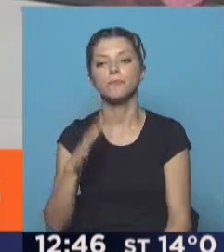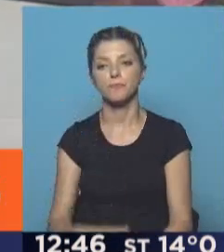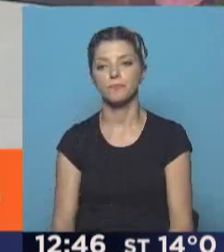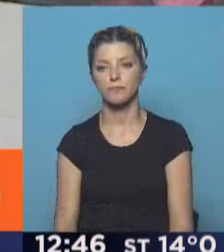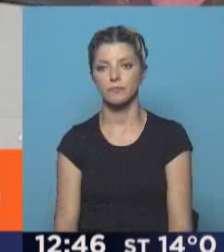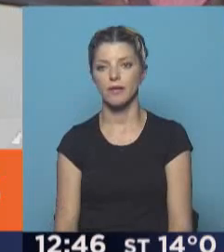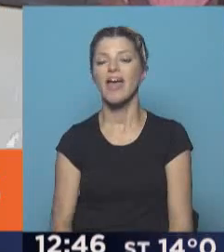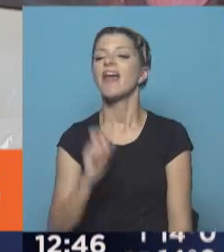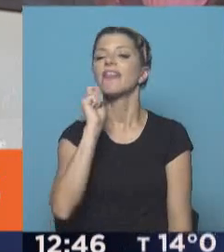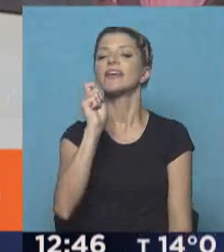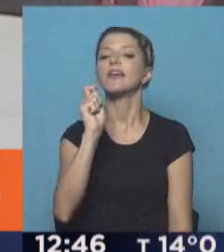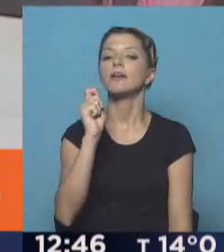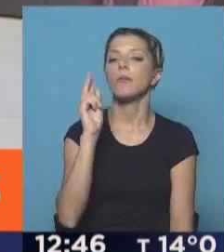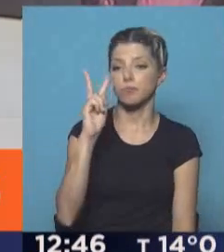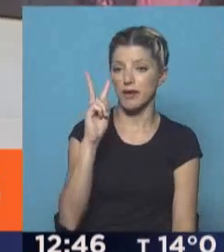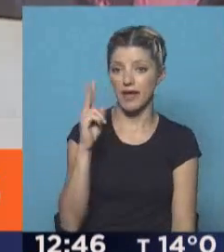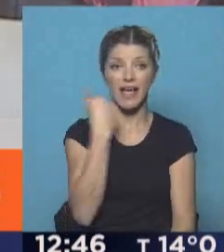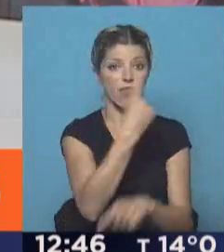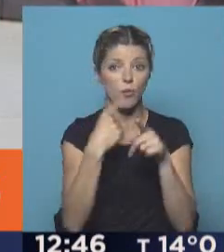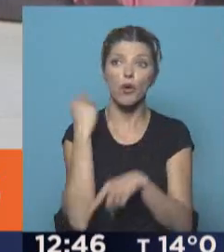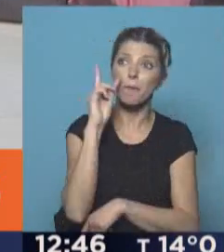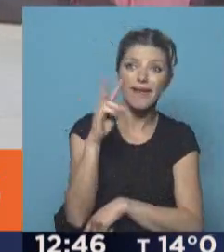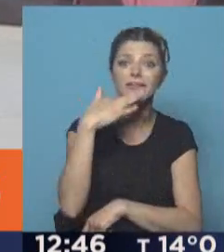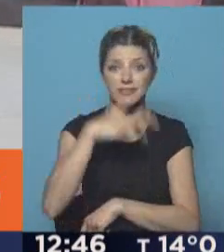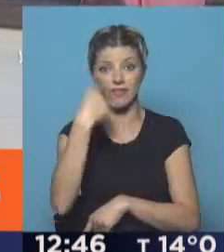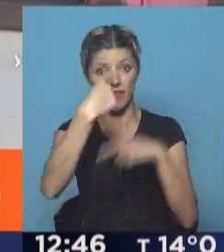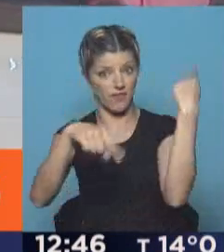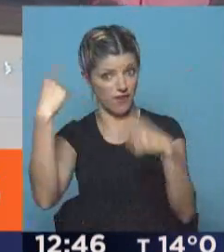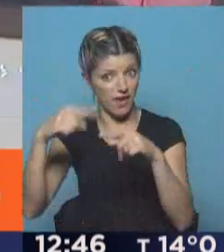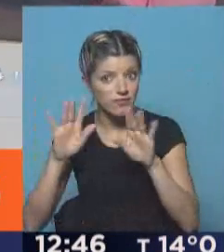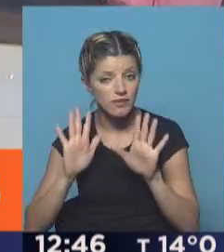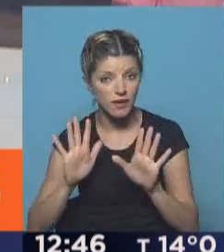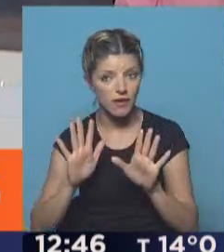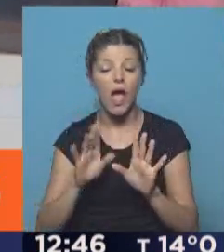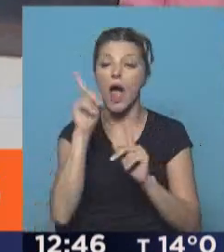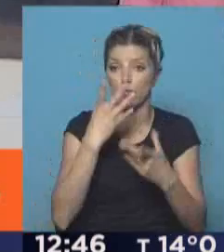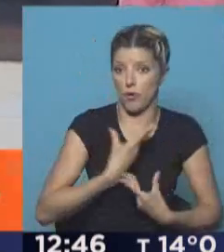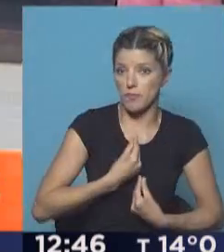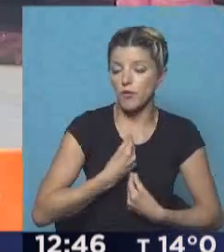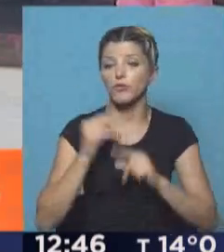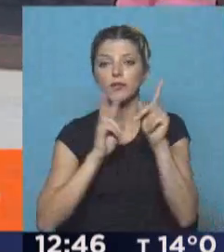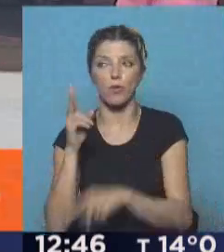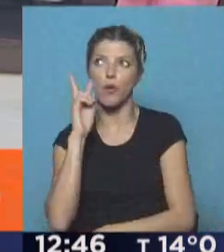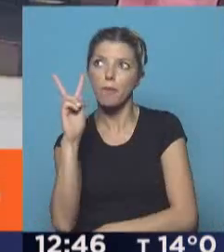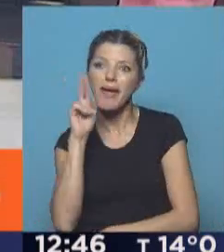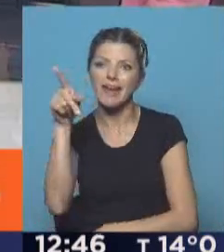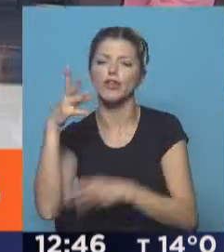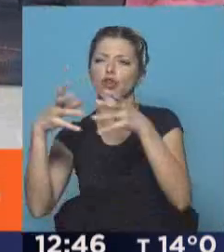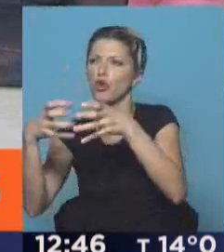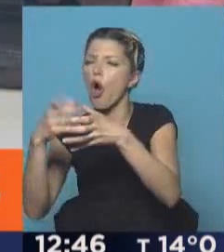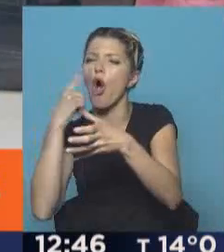quién lo recepcionamos de manera diferente unos y otros. Sí, estamos los que tenemos pánico y los que ven en estos hombres